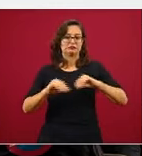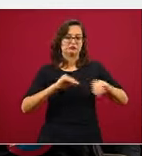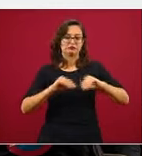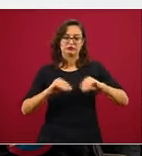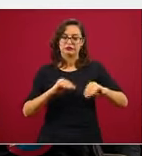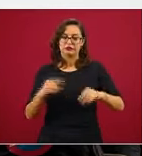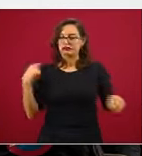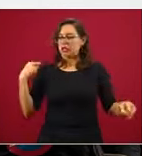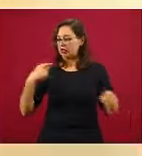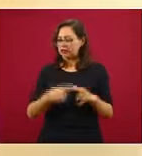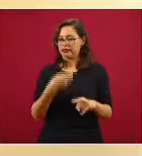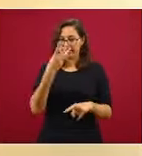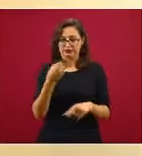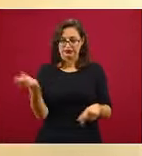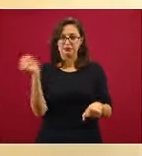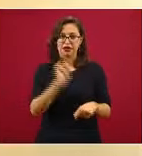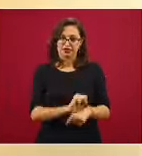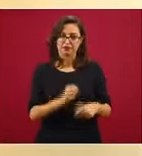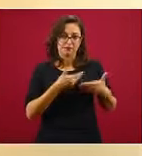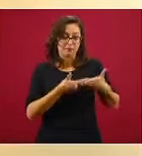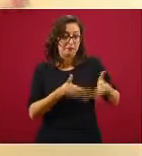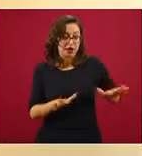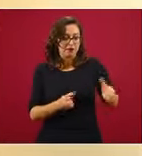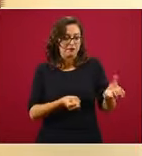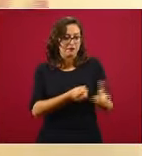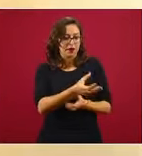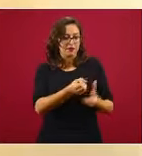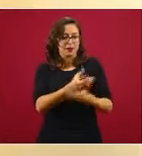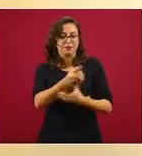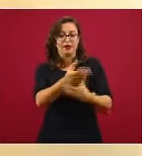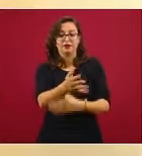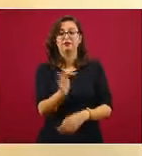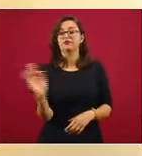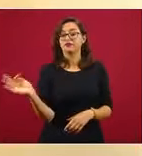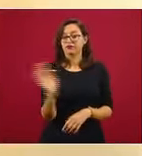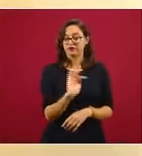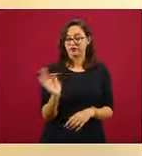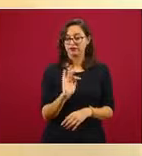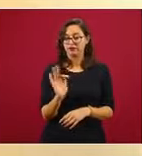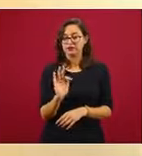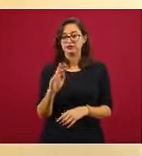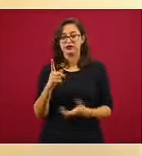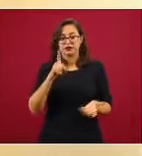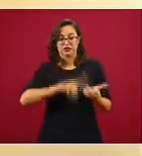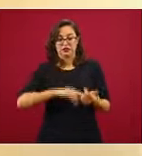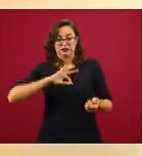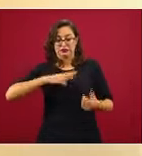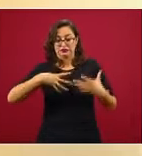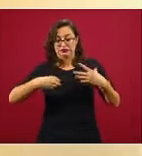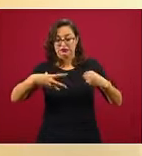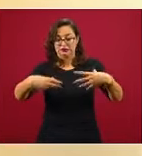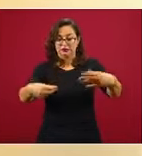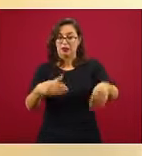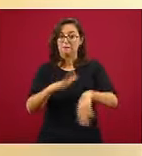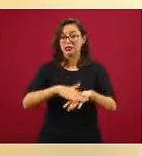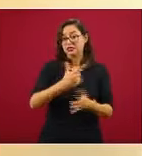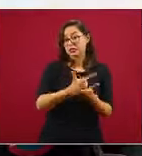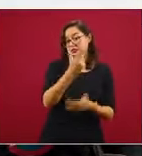últimas 3 semanas. Entonces vamos a ver cómo eso puede haber repercutido en el comportamiento de sus epidemias. Son estas